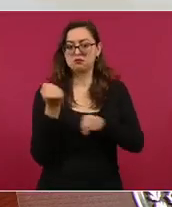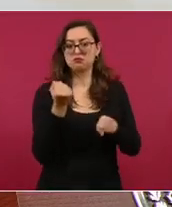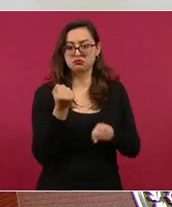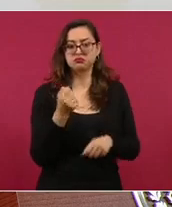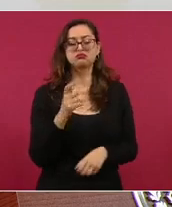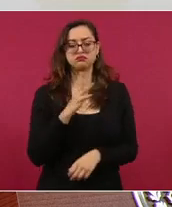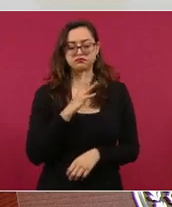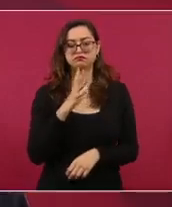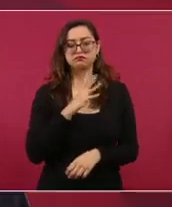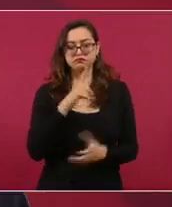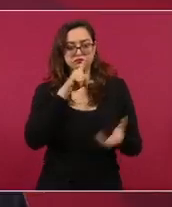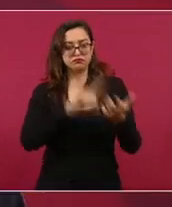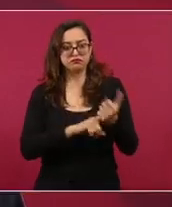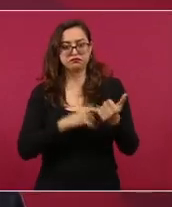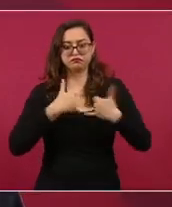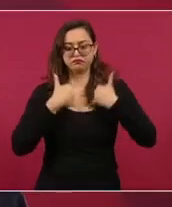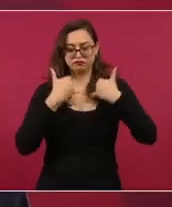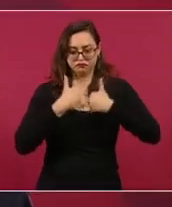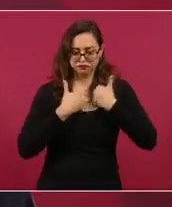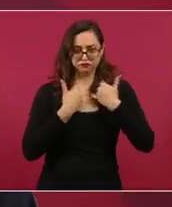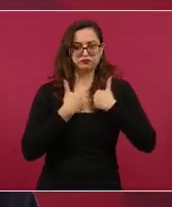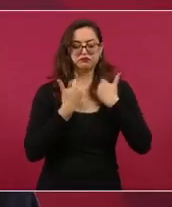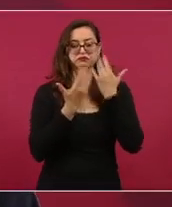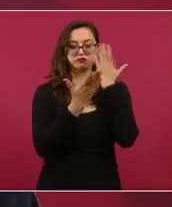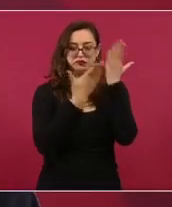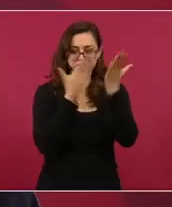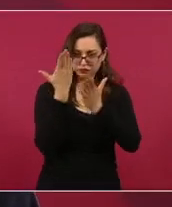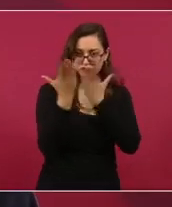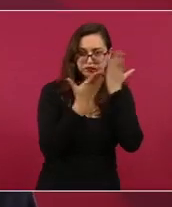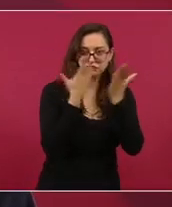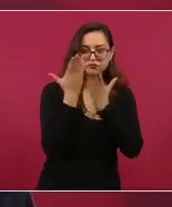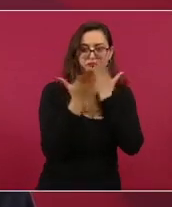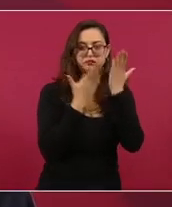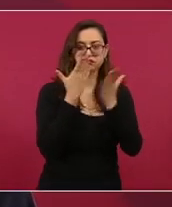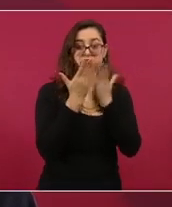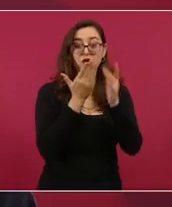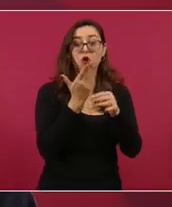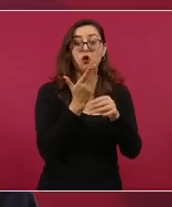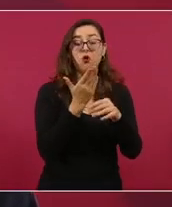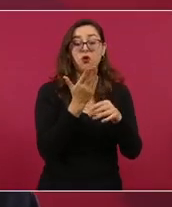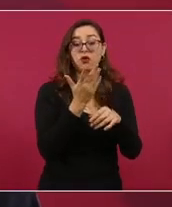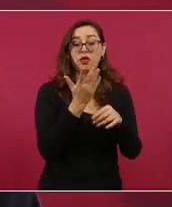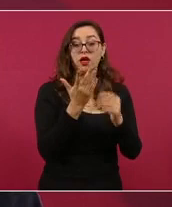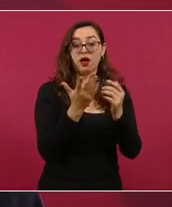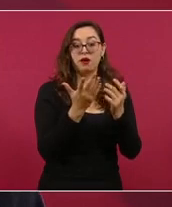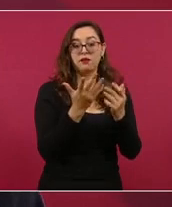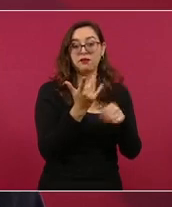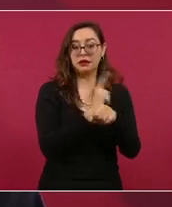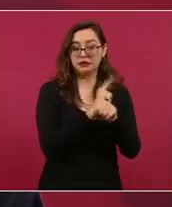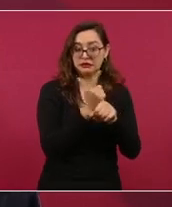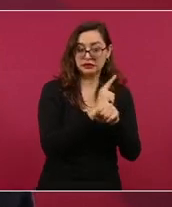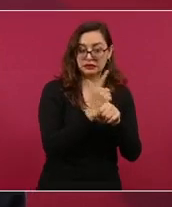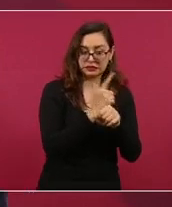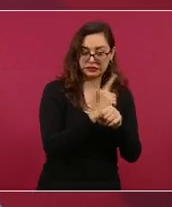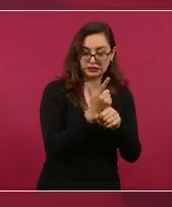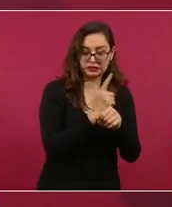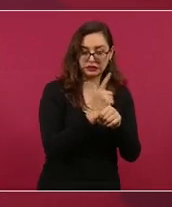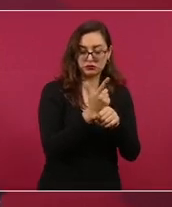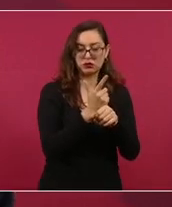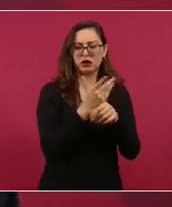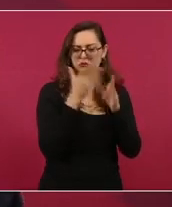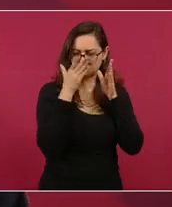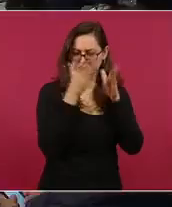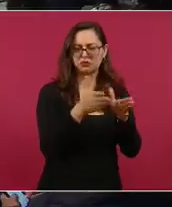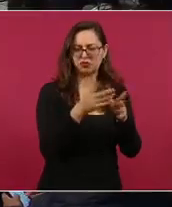están los jóvenes estudiando una carrera que tiene que ver con el